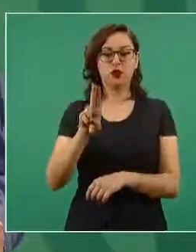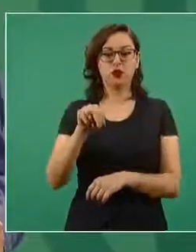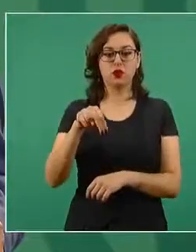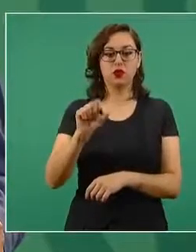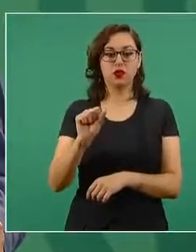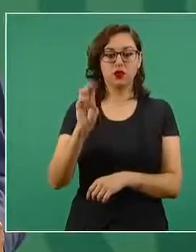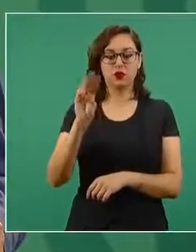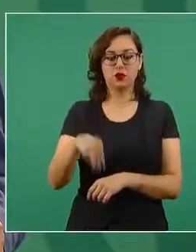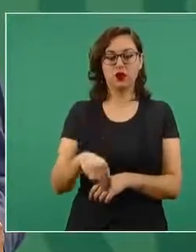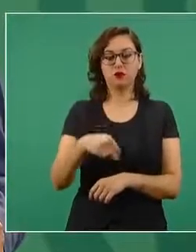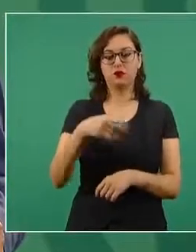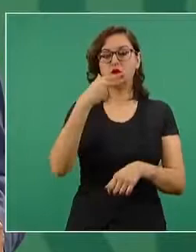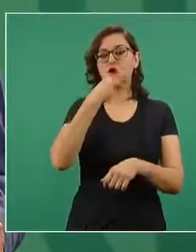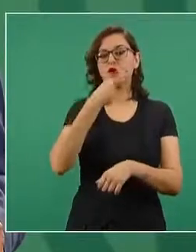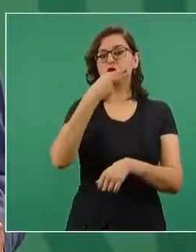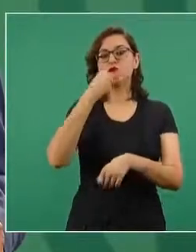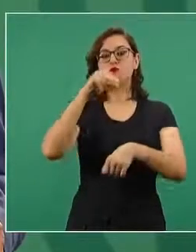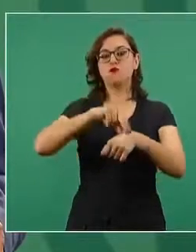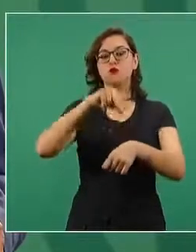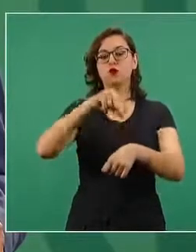el doctor Narro,